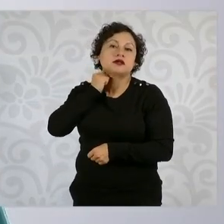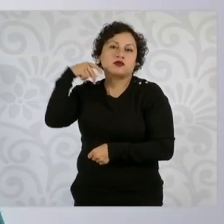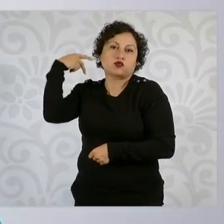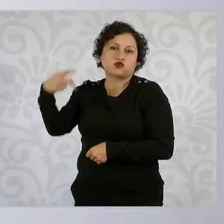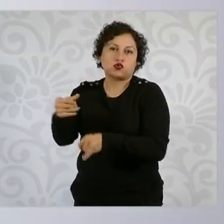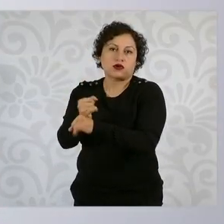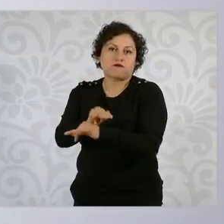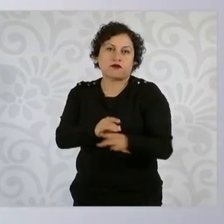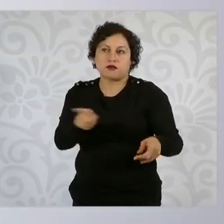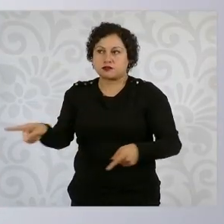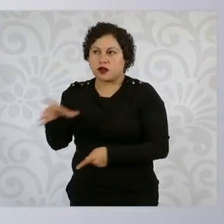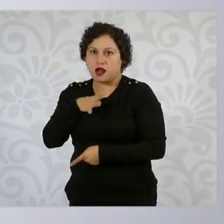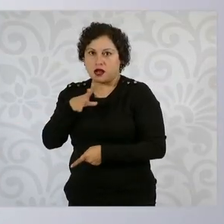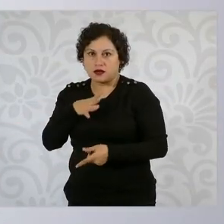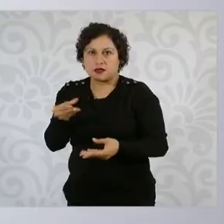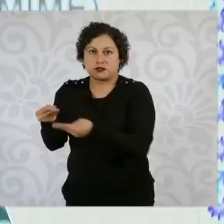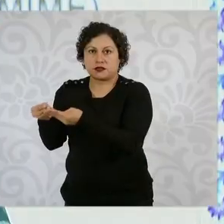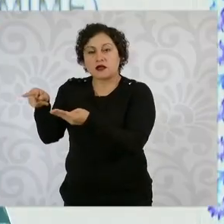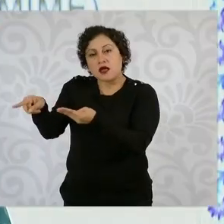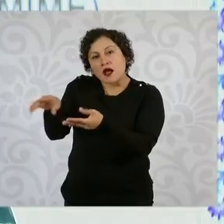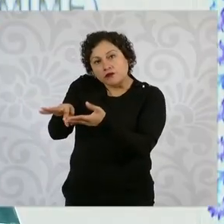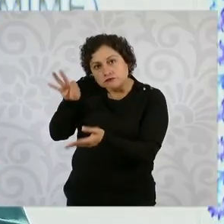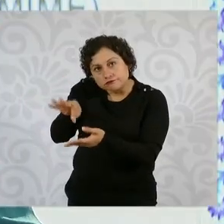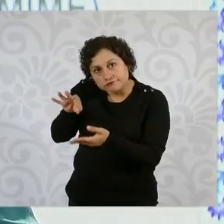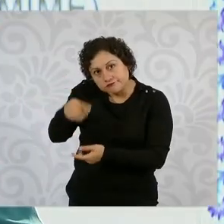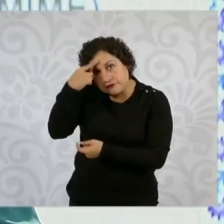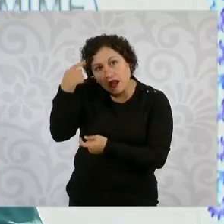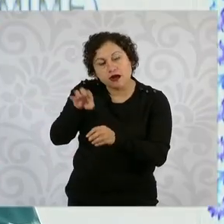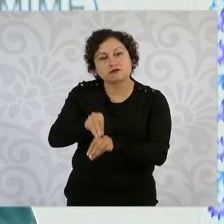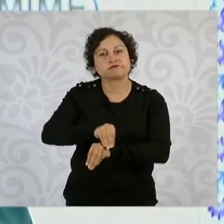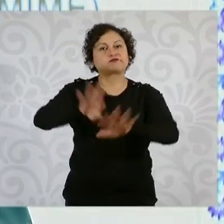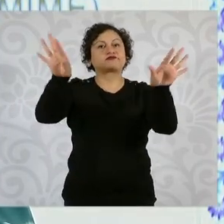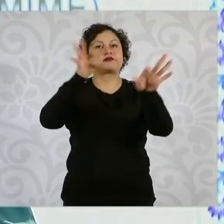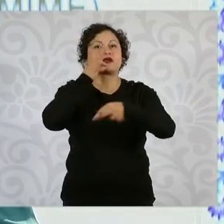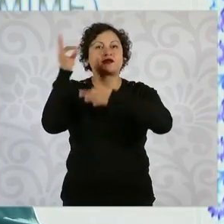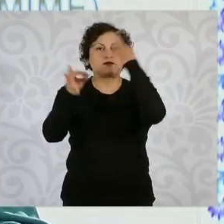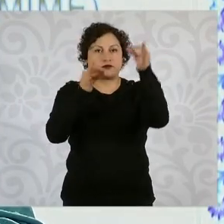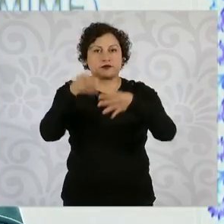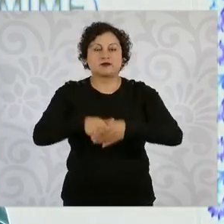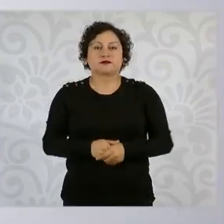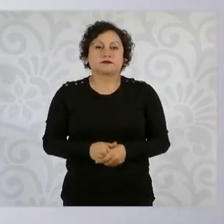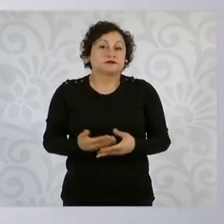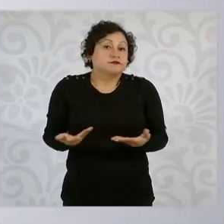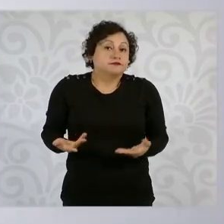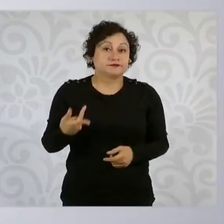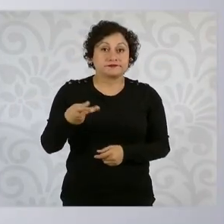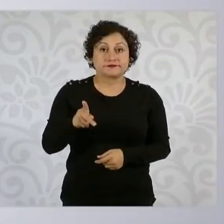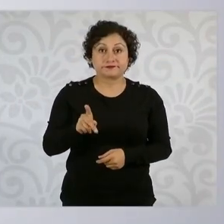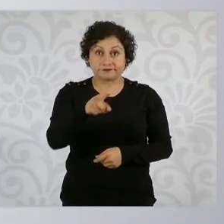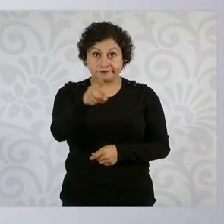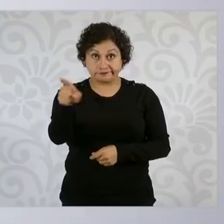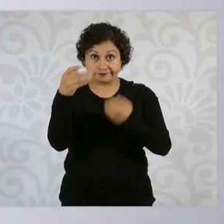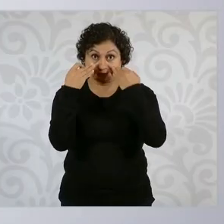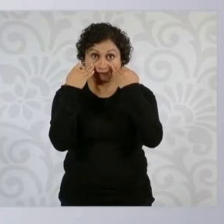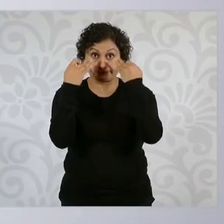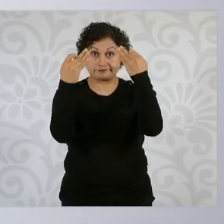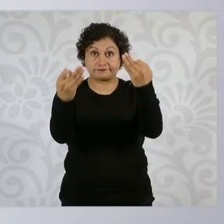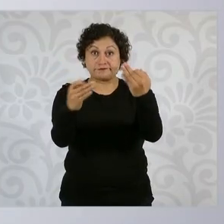disponible públicamente para poder realizar esta convocatoria. Pero, pues como ven, la reforma al Poder